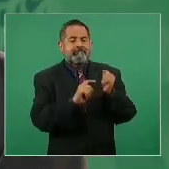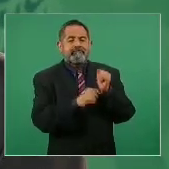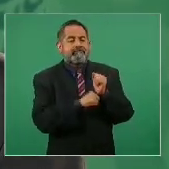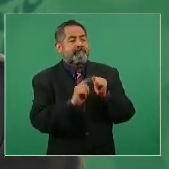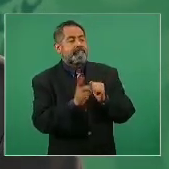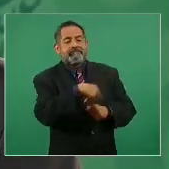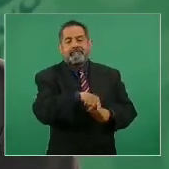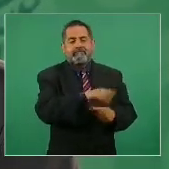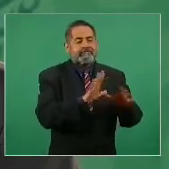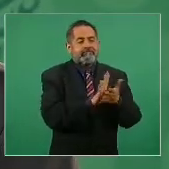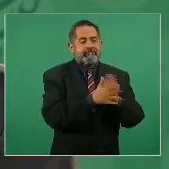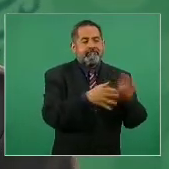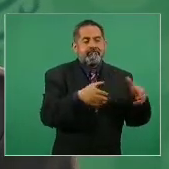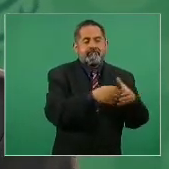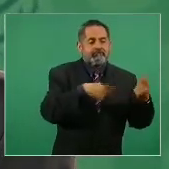Es cosa de